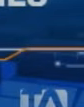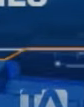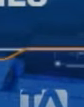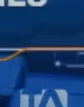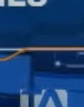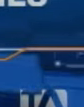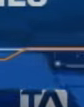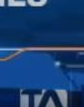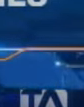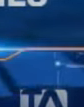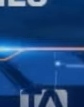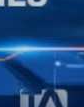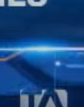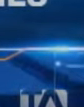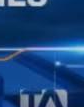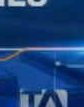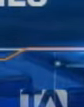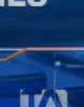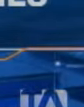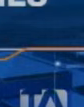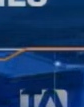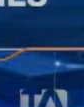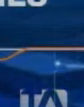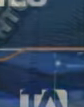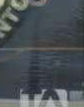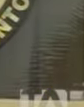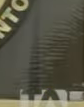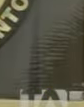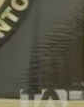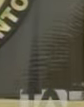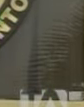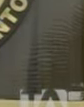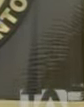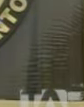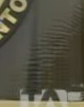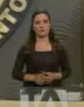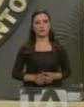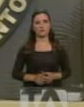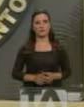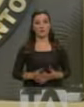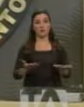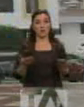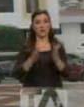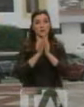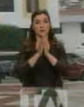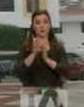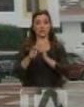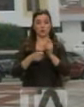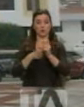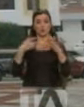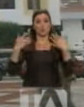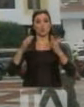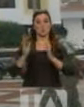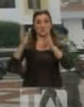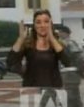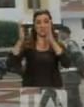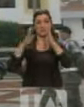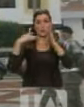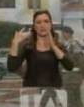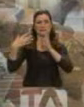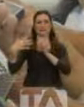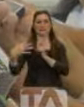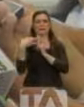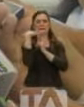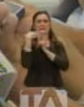que solo costaban 7 millones. Asegura que por solicitar esta devolución a las Fuerzas Armadas, estarían recibiendo represalias.